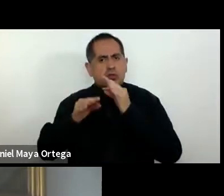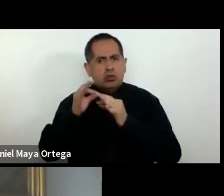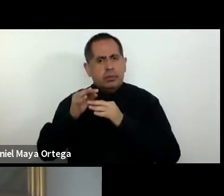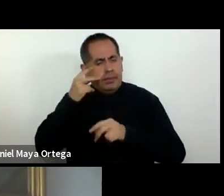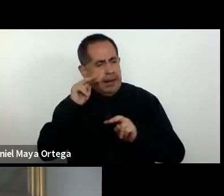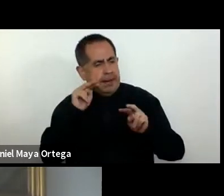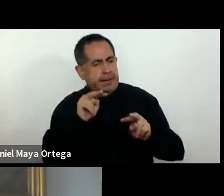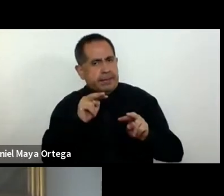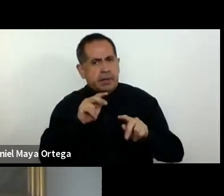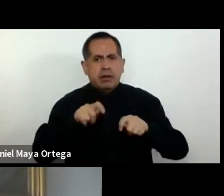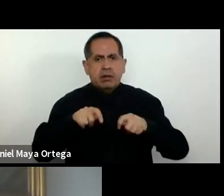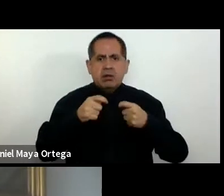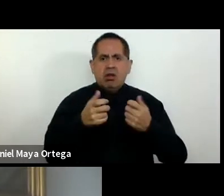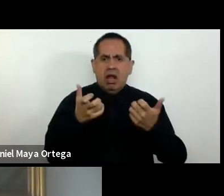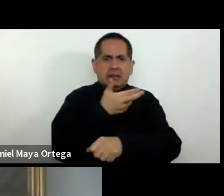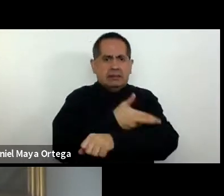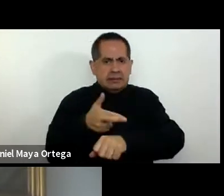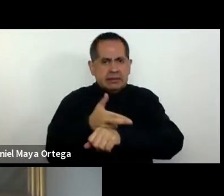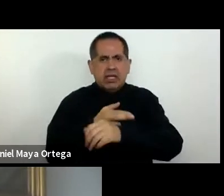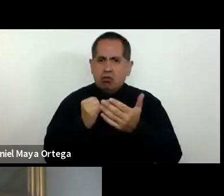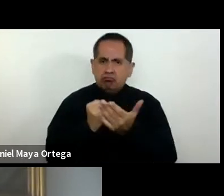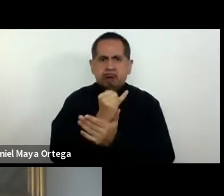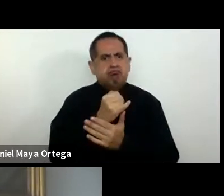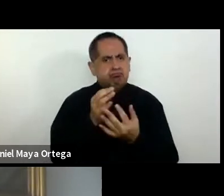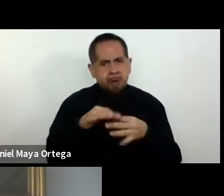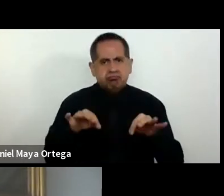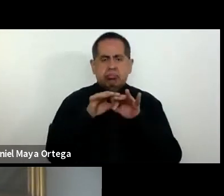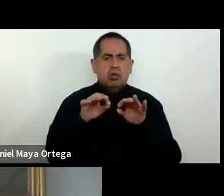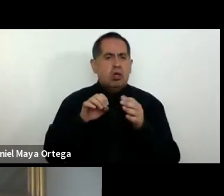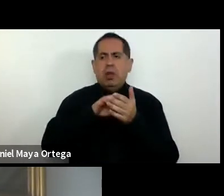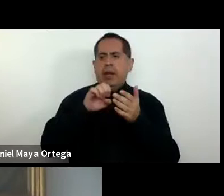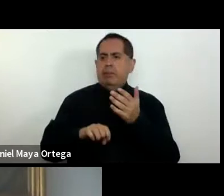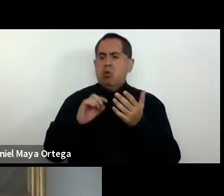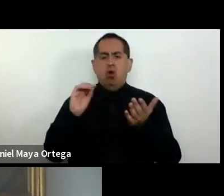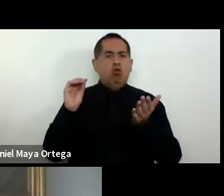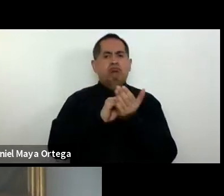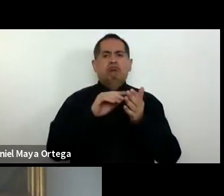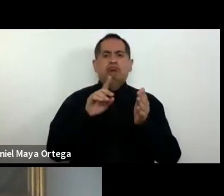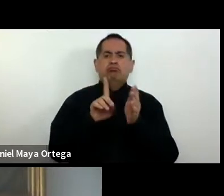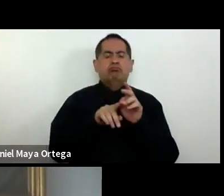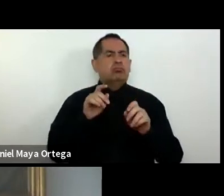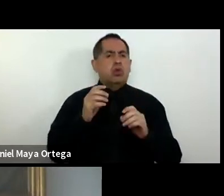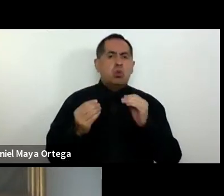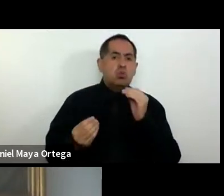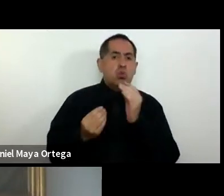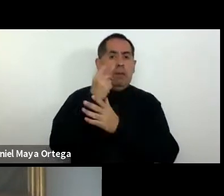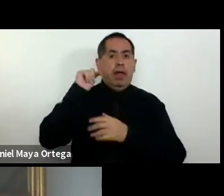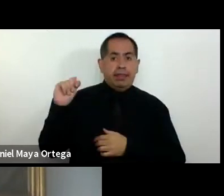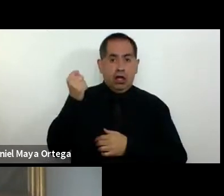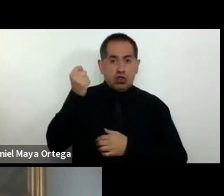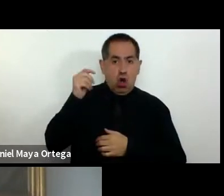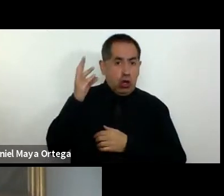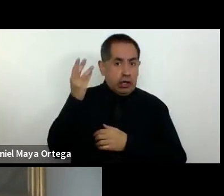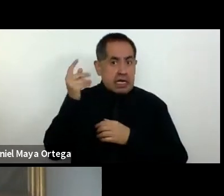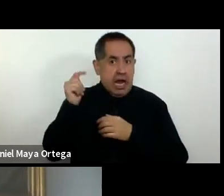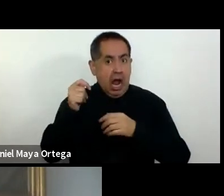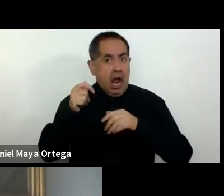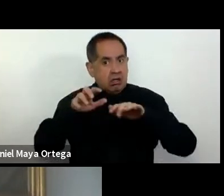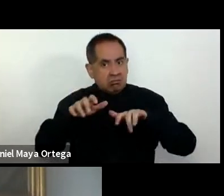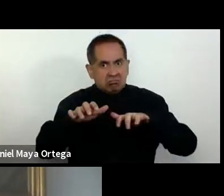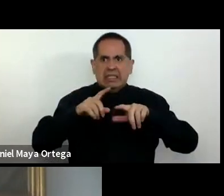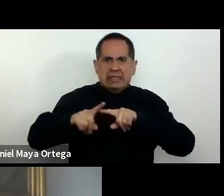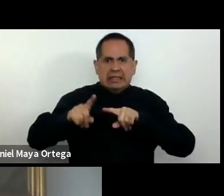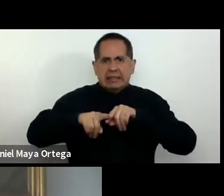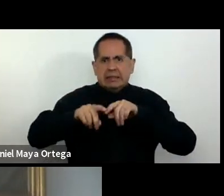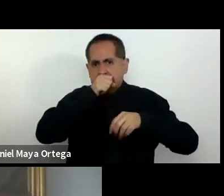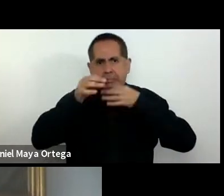emprender acciones determinantes como la implementación de las nuevas tecnologías y su